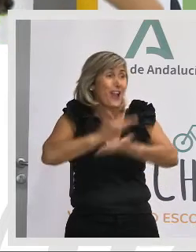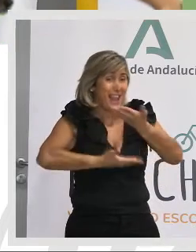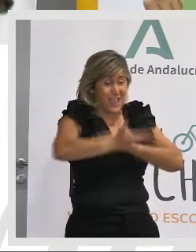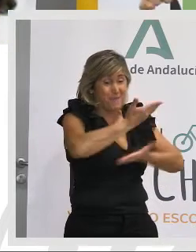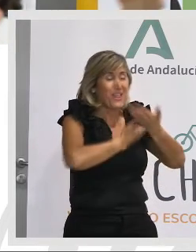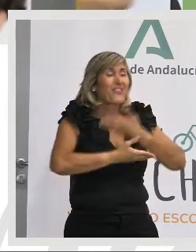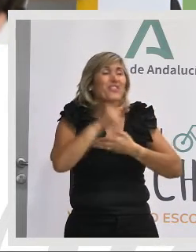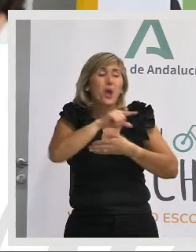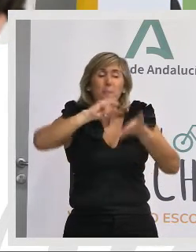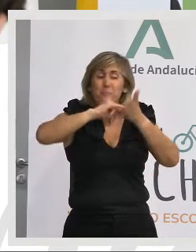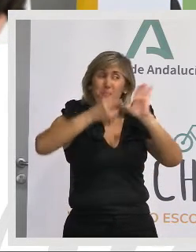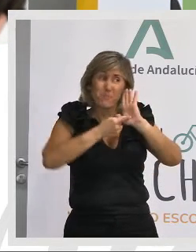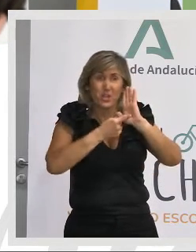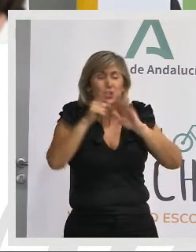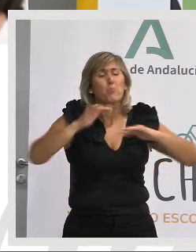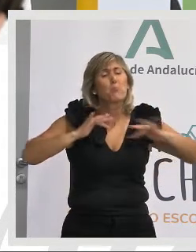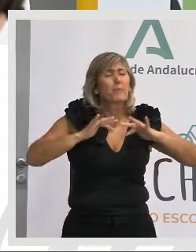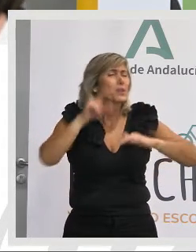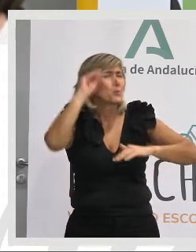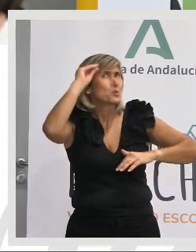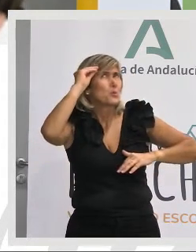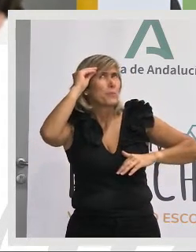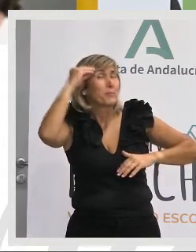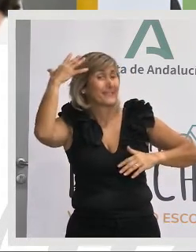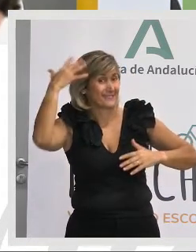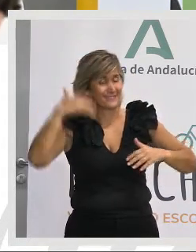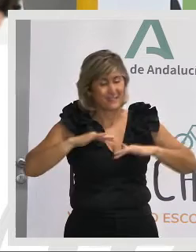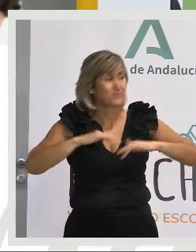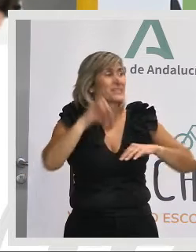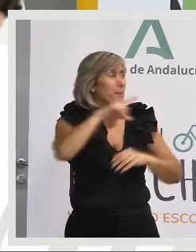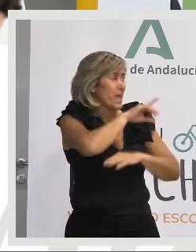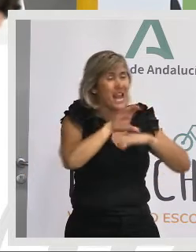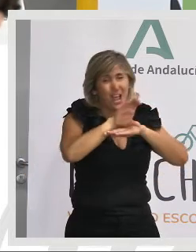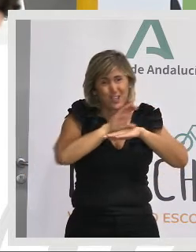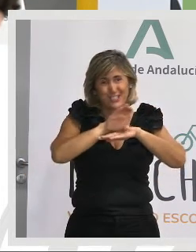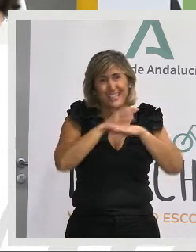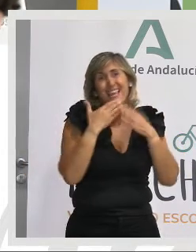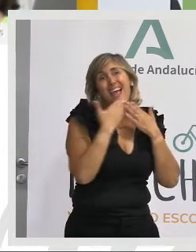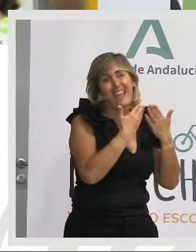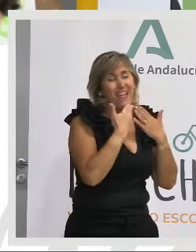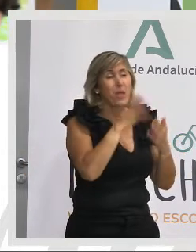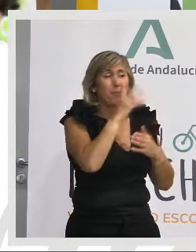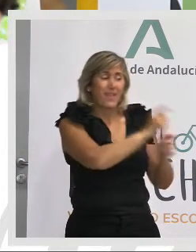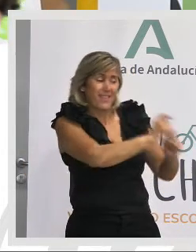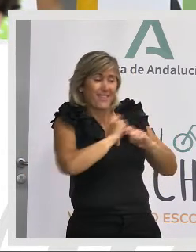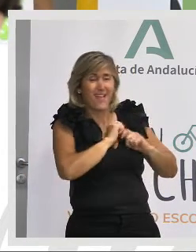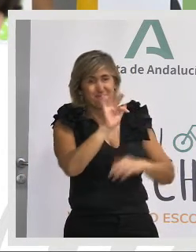en el proyecto de Muévete como piensas, y a la consejería por habernos dado el premio.